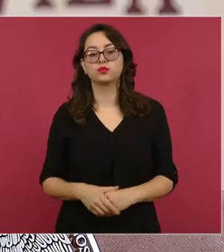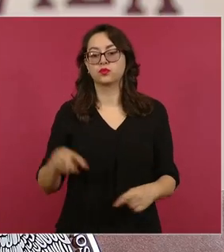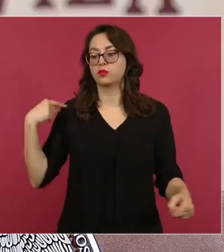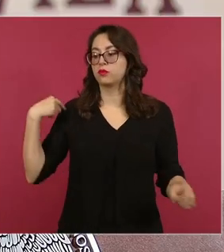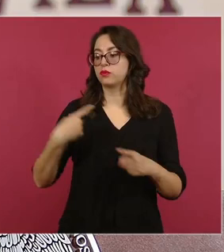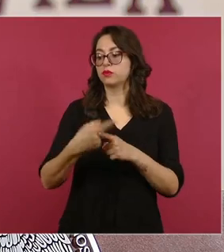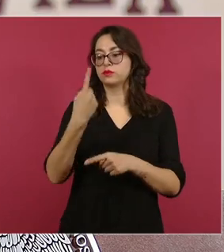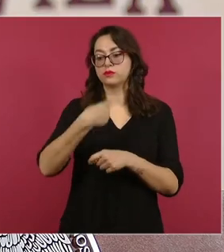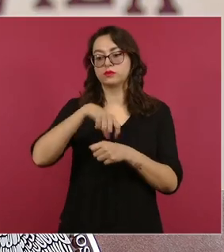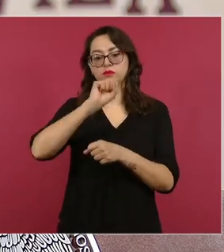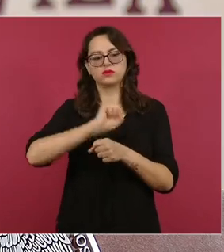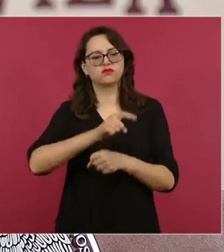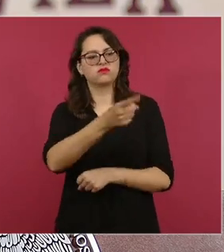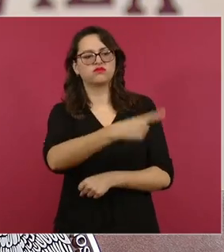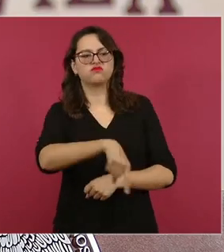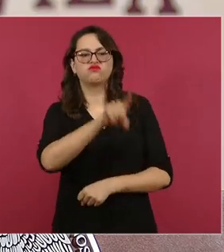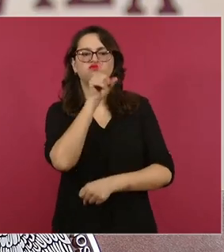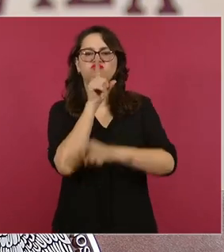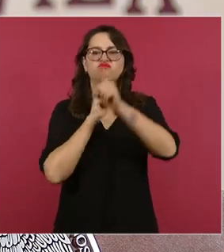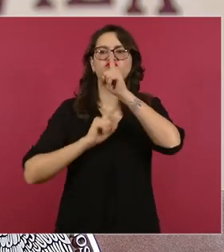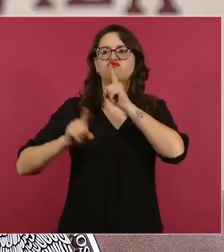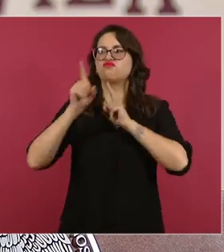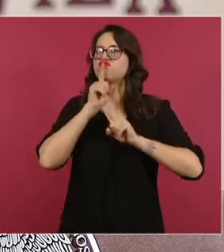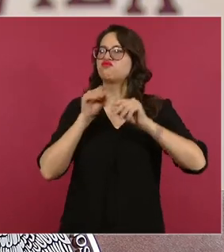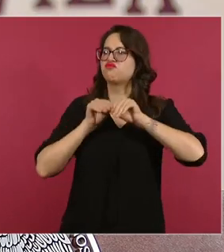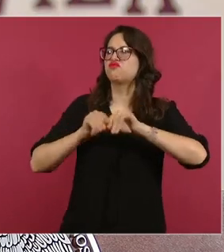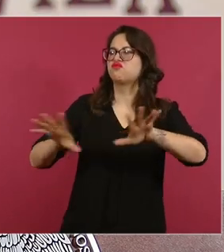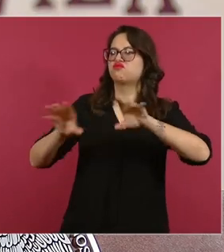semana? Y hoy es